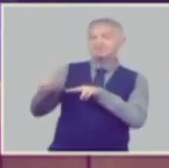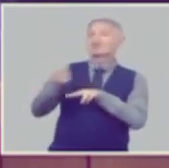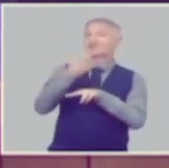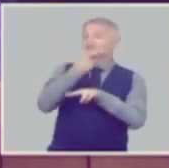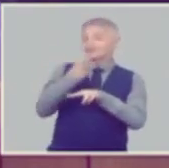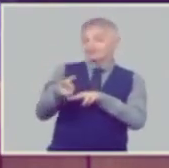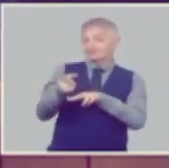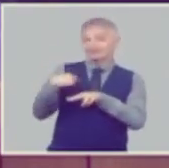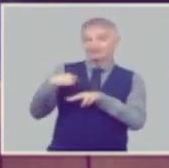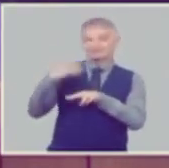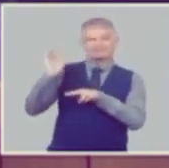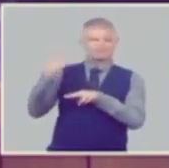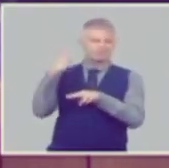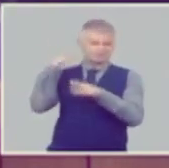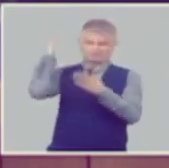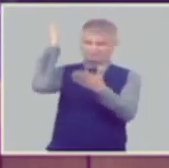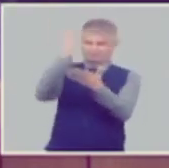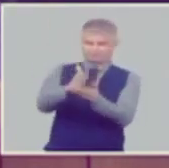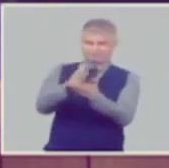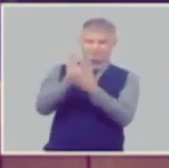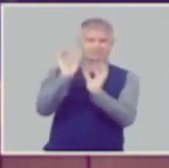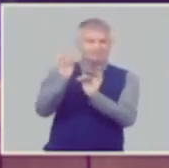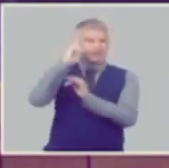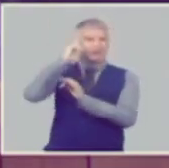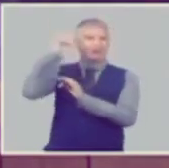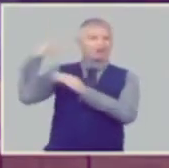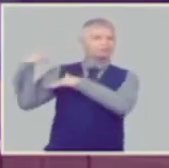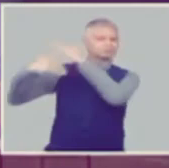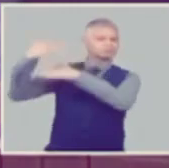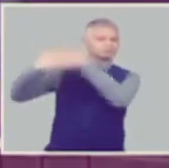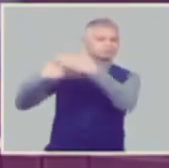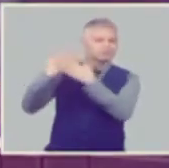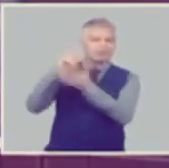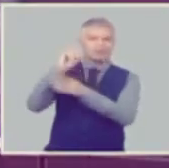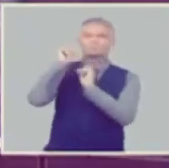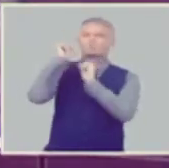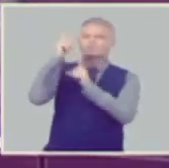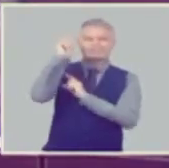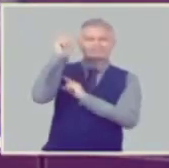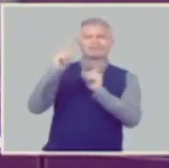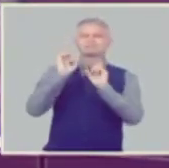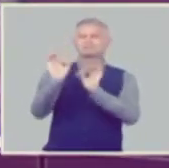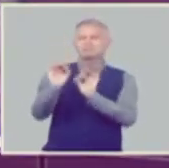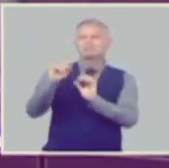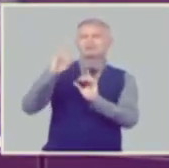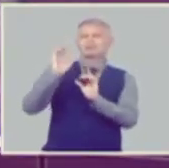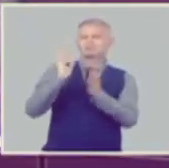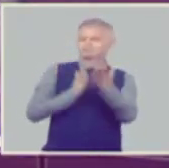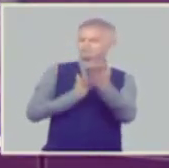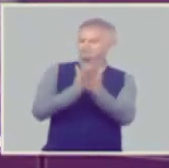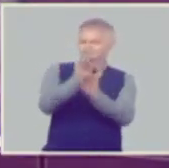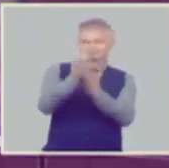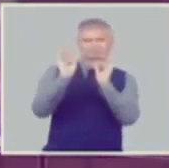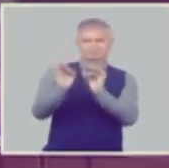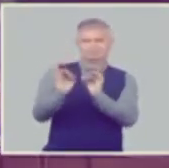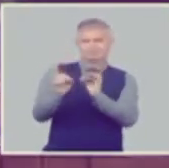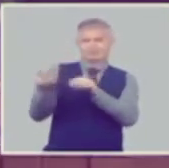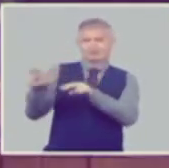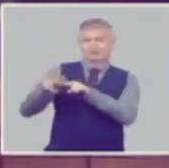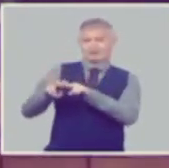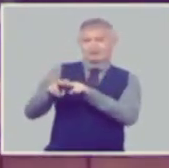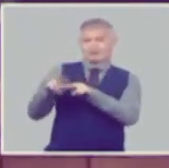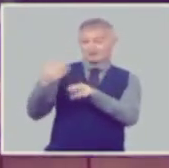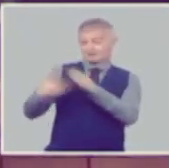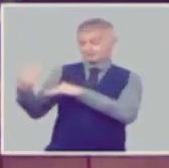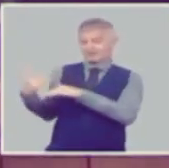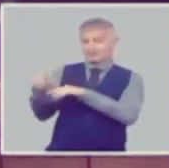insuperable legado de lecciones políticas que nos dejó como tarea permanente. Y más recientemente, se extraña a uno de sus